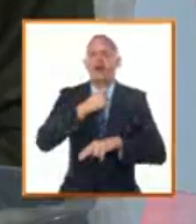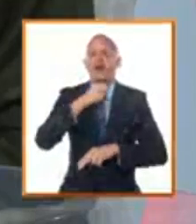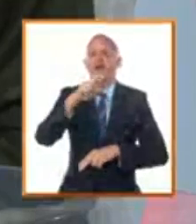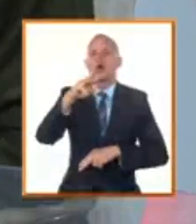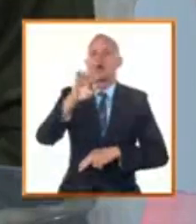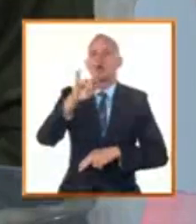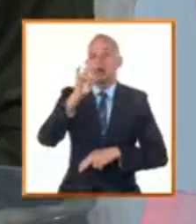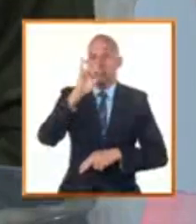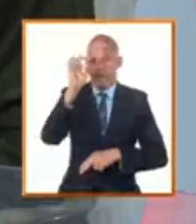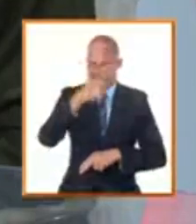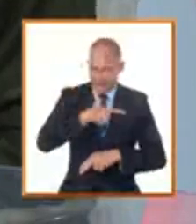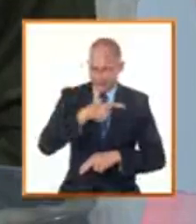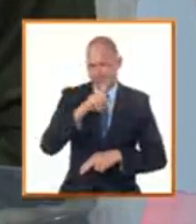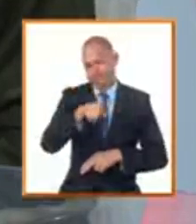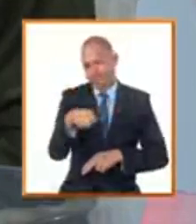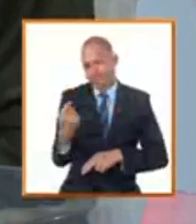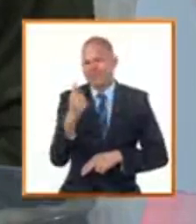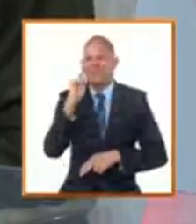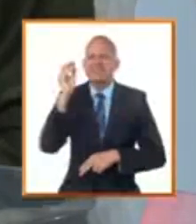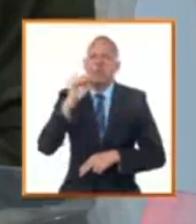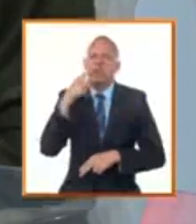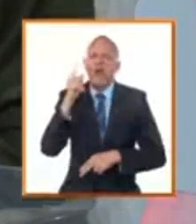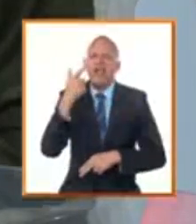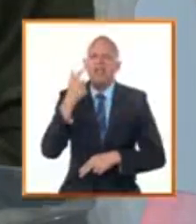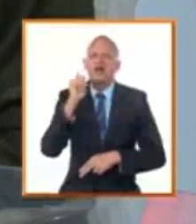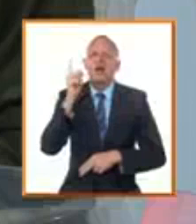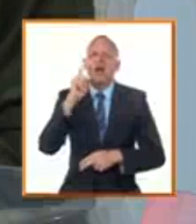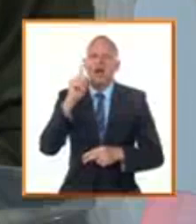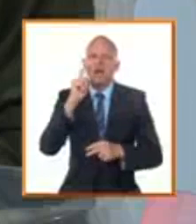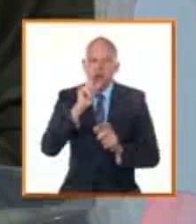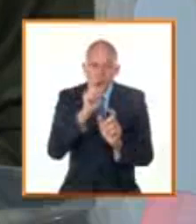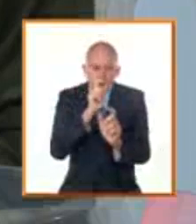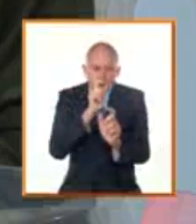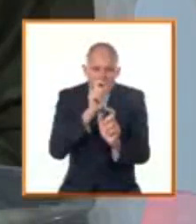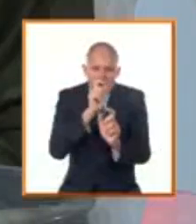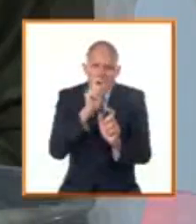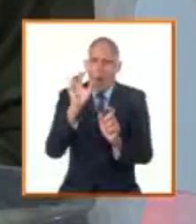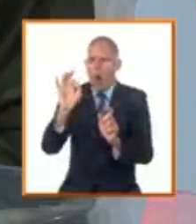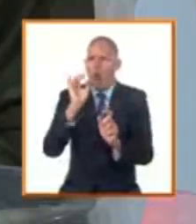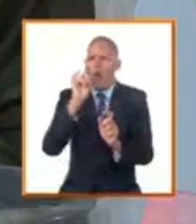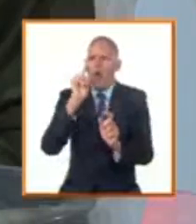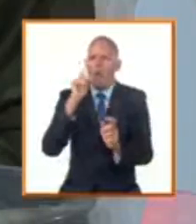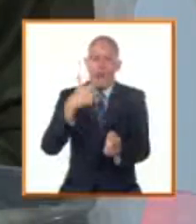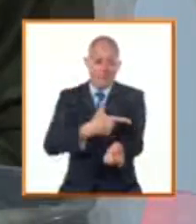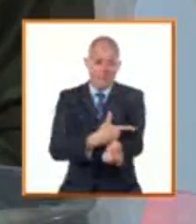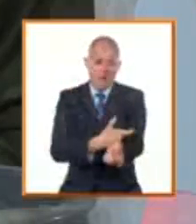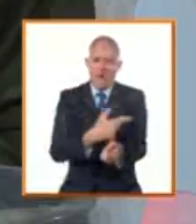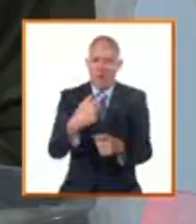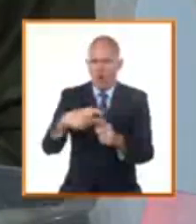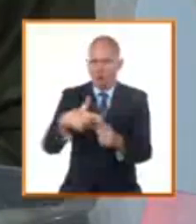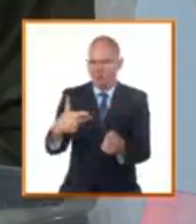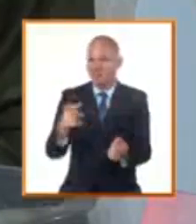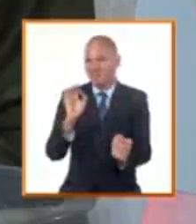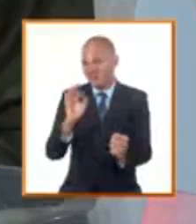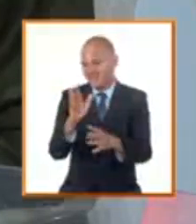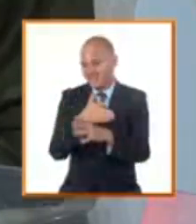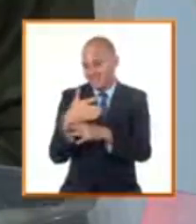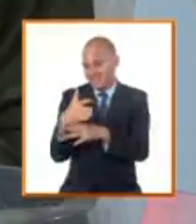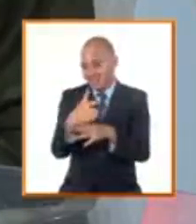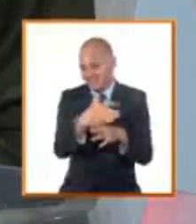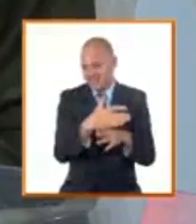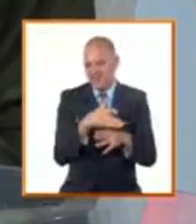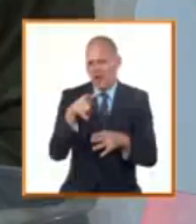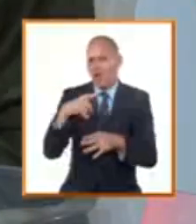es utilizada fundamentalmente por prescripción médica en los hospitales, en acciones